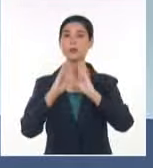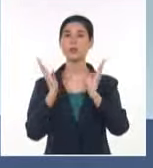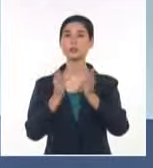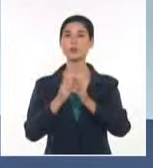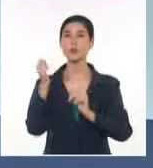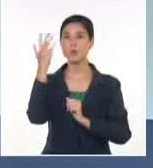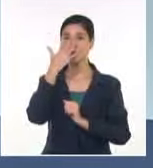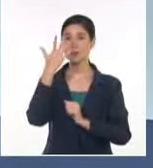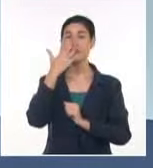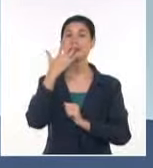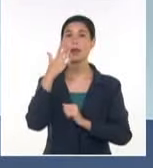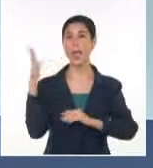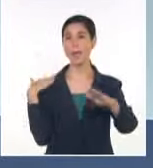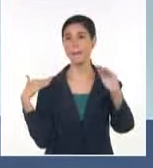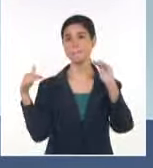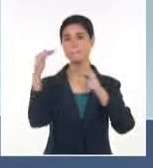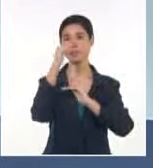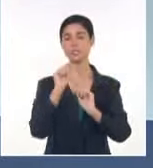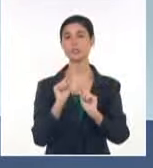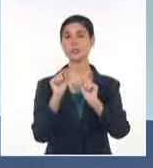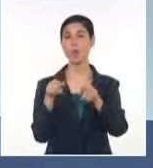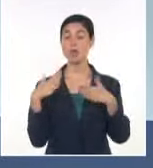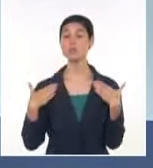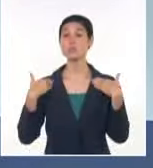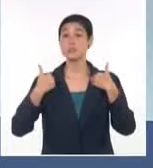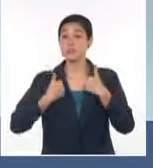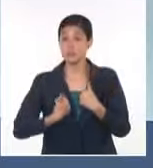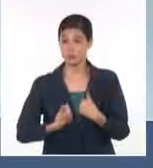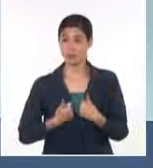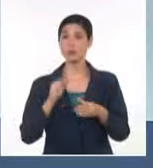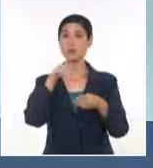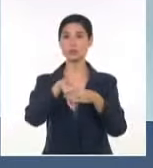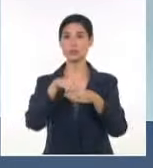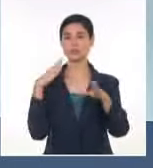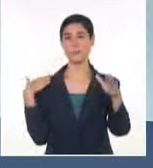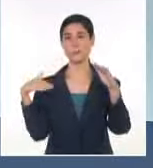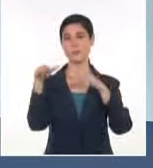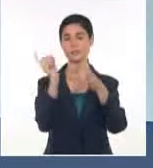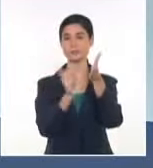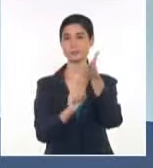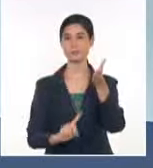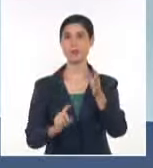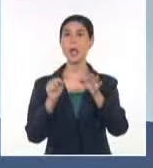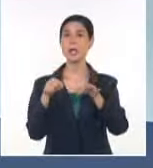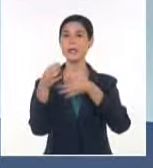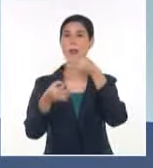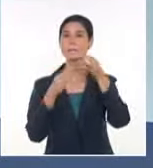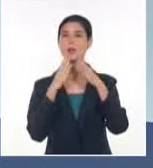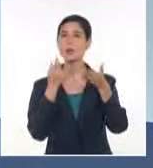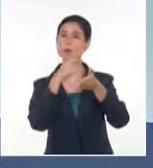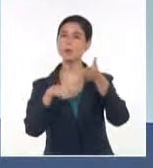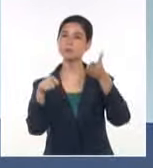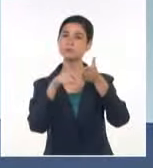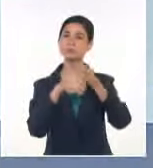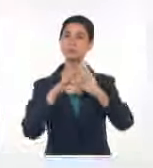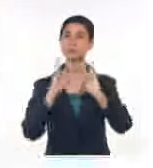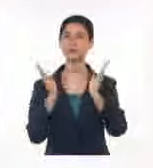ingeniero Lázaro Guerra Hernández, director general de Electricidad del Ministerio de Energía y Minas, a nuestro querido periodista Bernardo